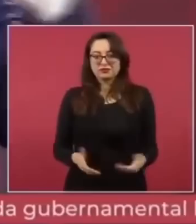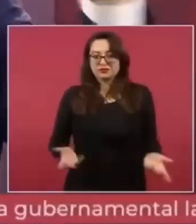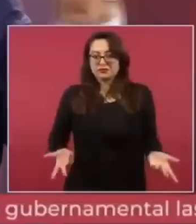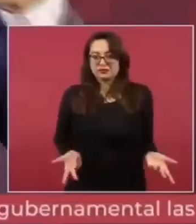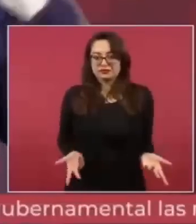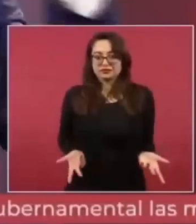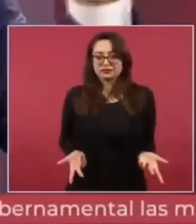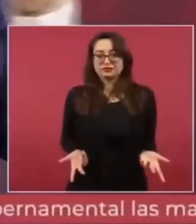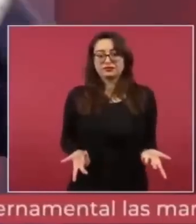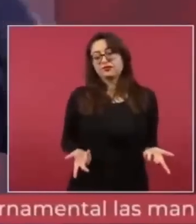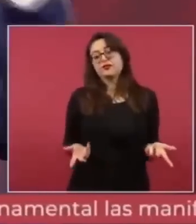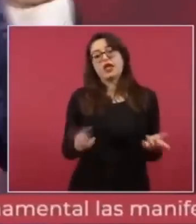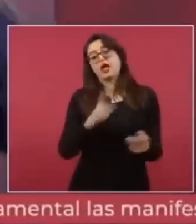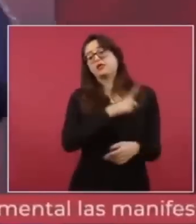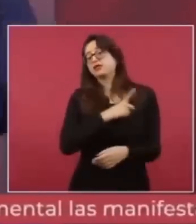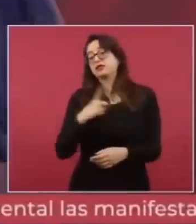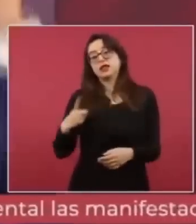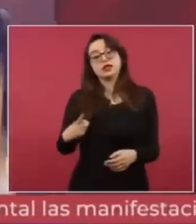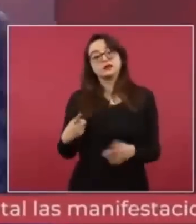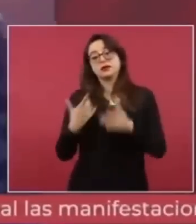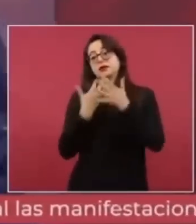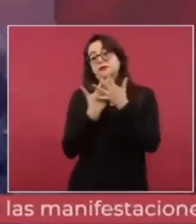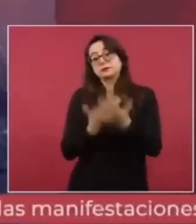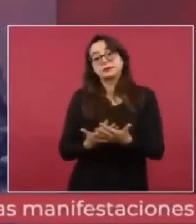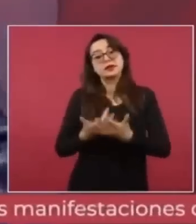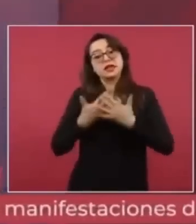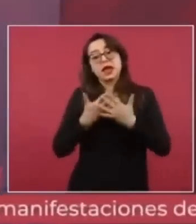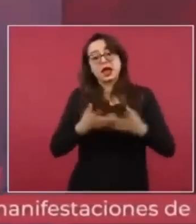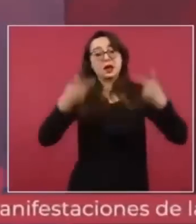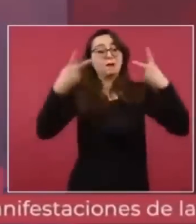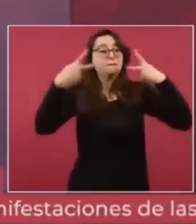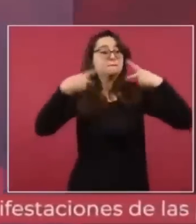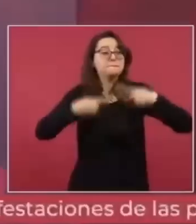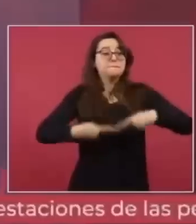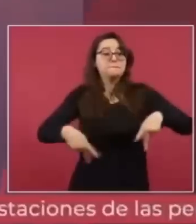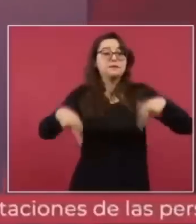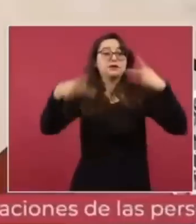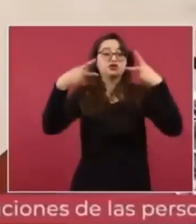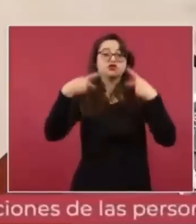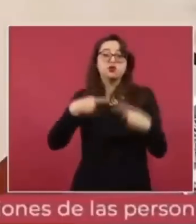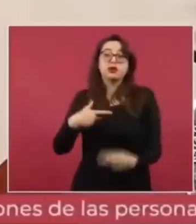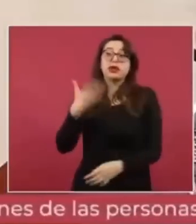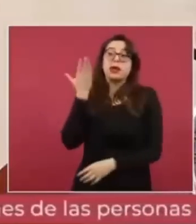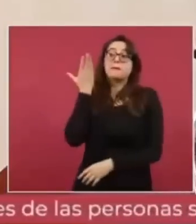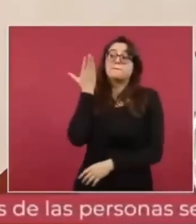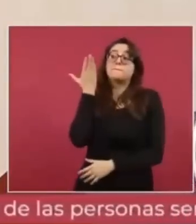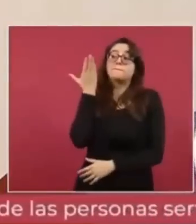sin necesidad de esperar a que les llegara una solicitud,